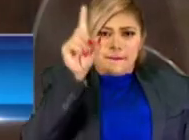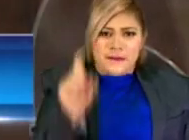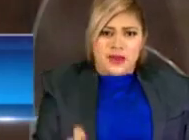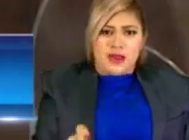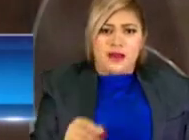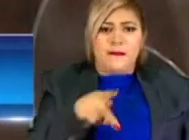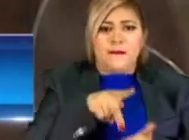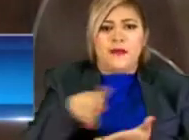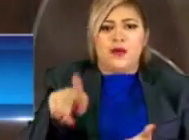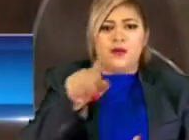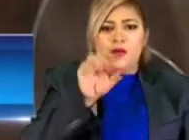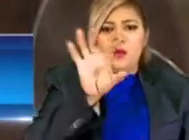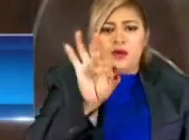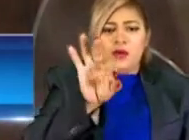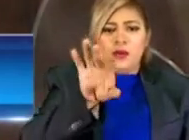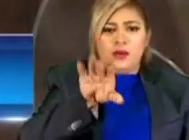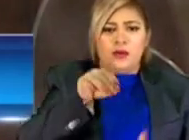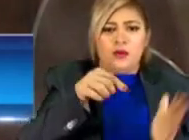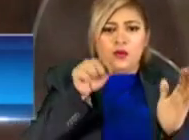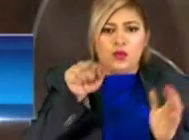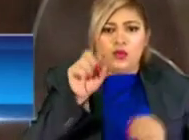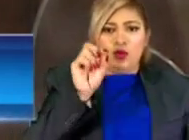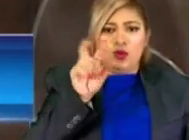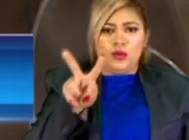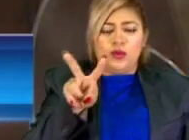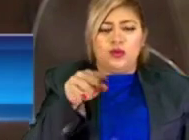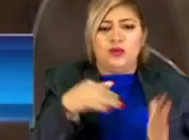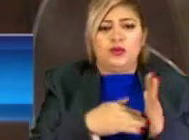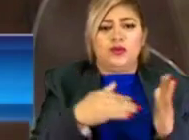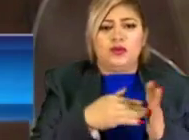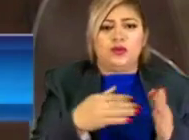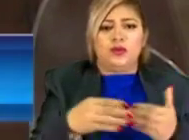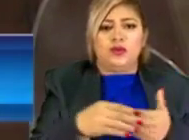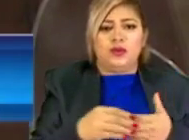9.2 millones de balboas, beneficiando a